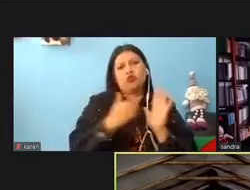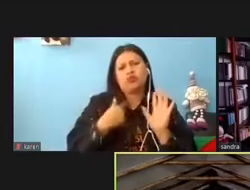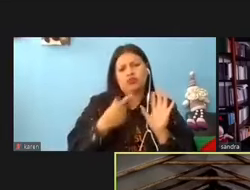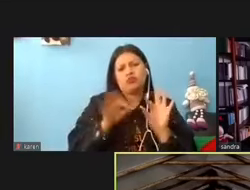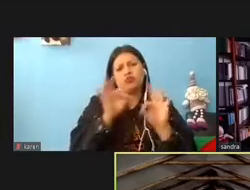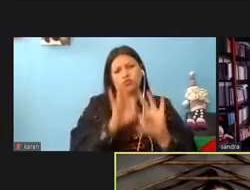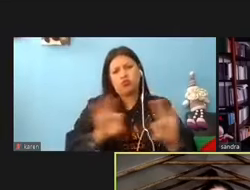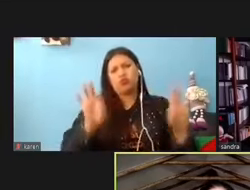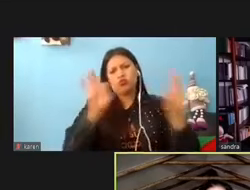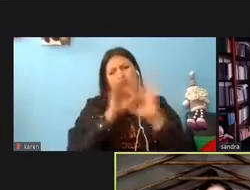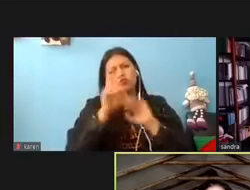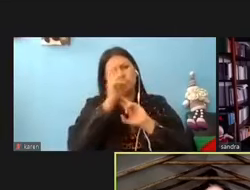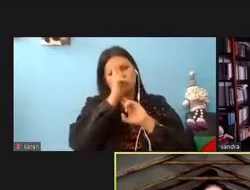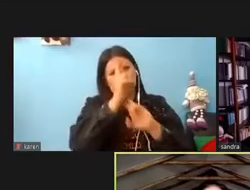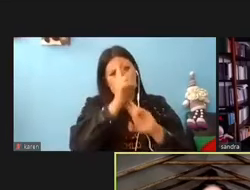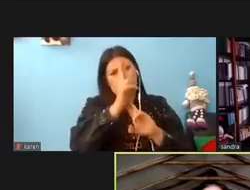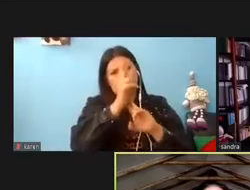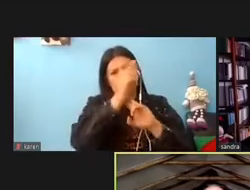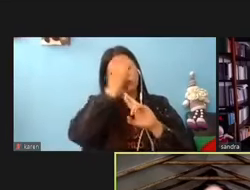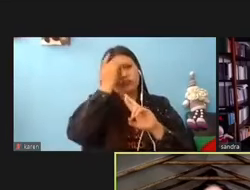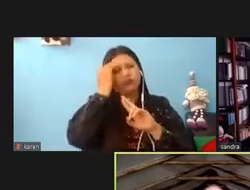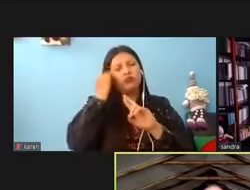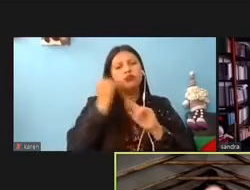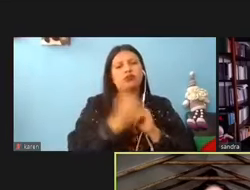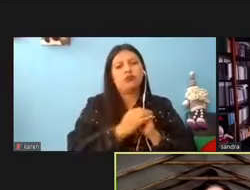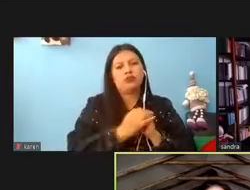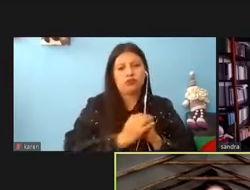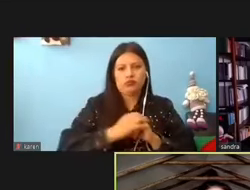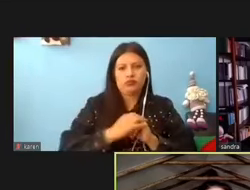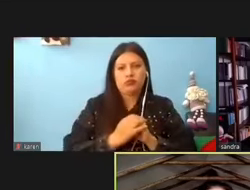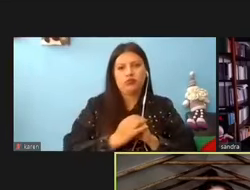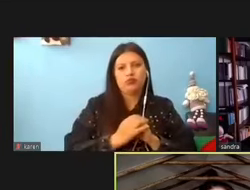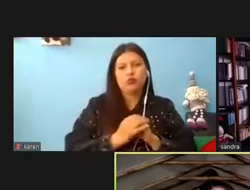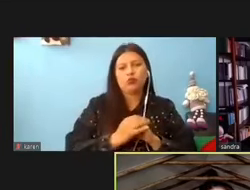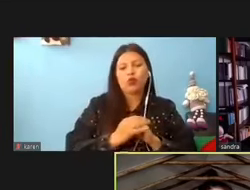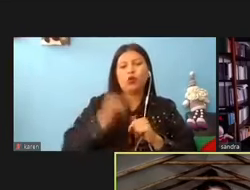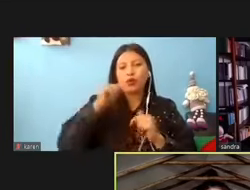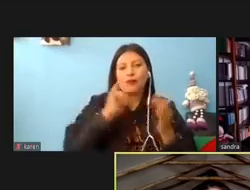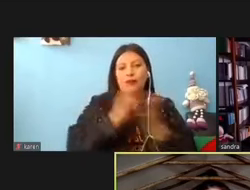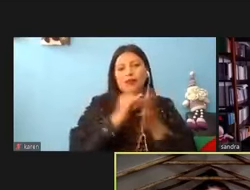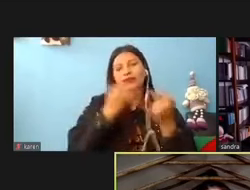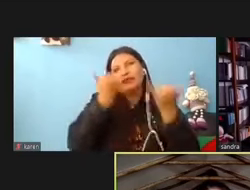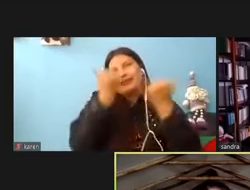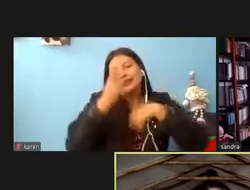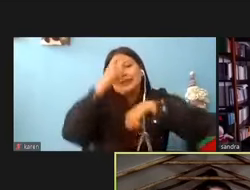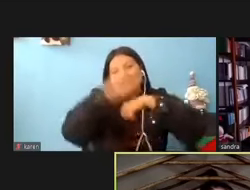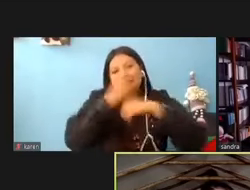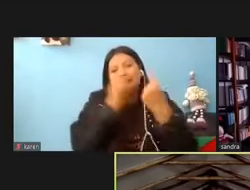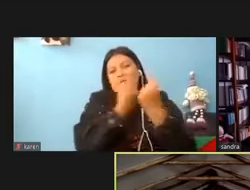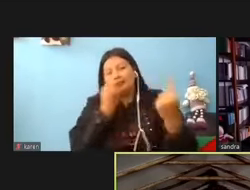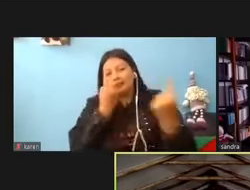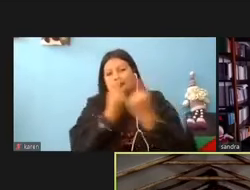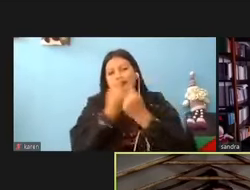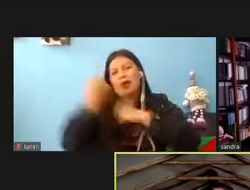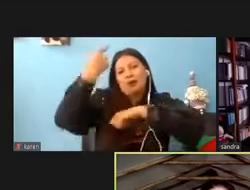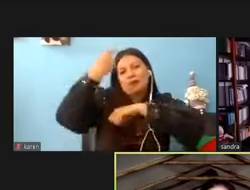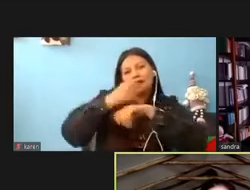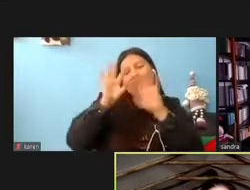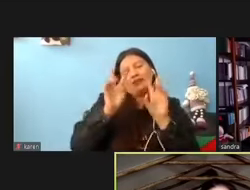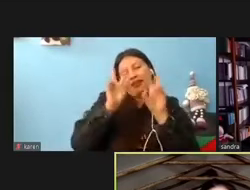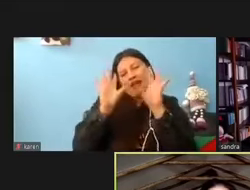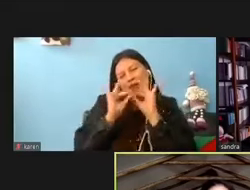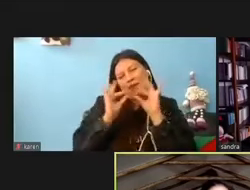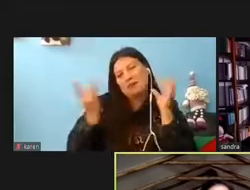mucho que en medio de estos aislamientos impuestos por la